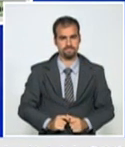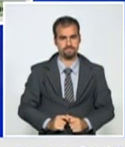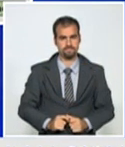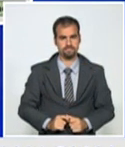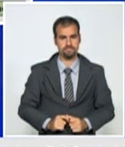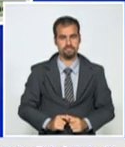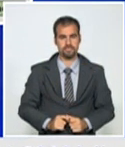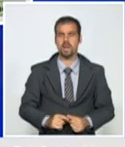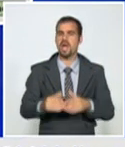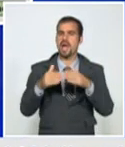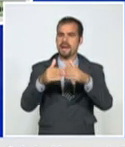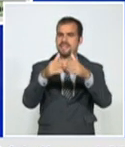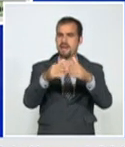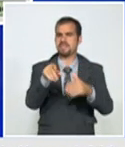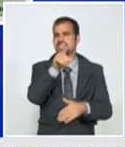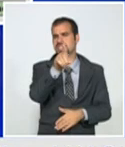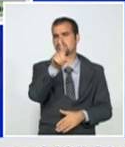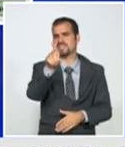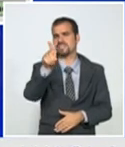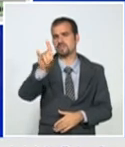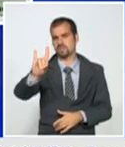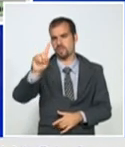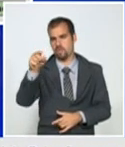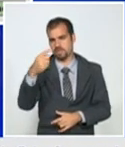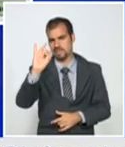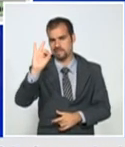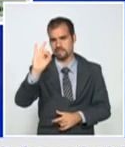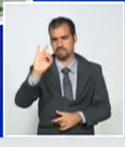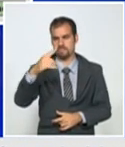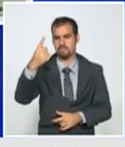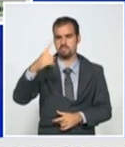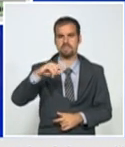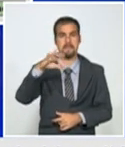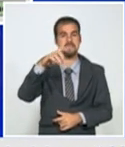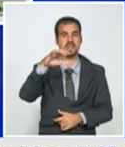con 119,7, Pinar del Río con